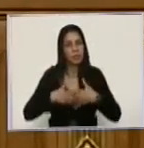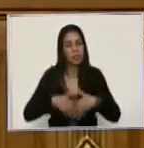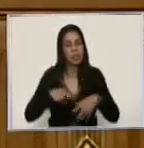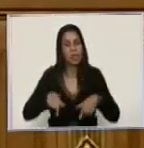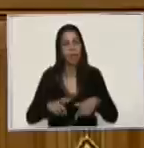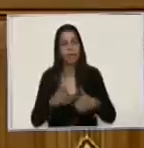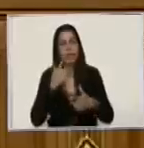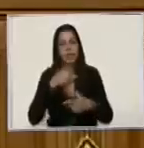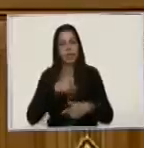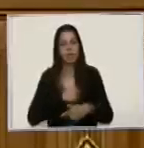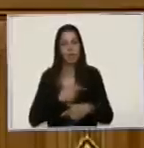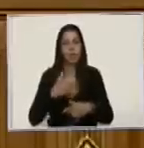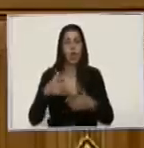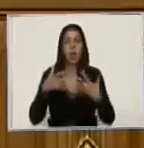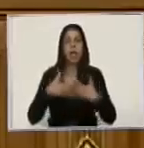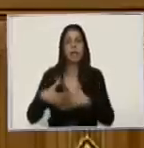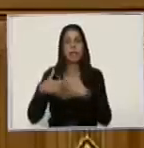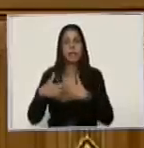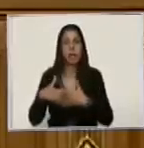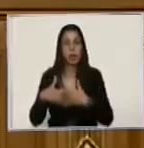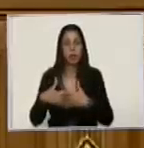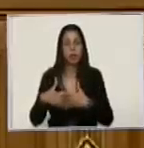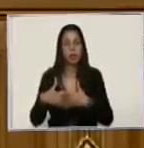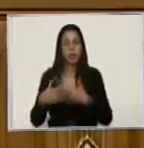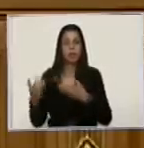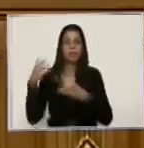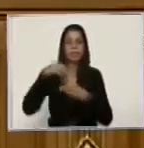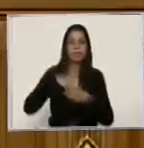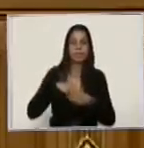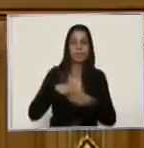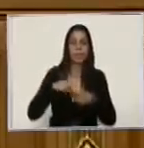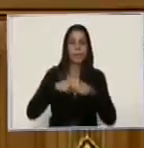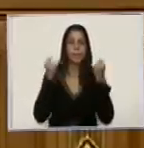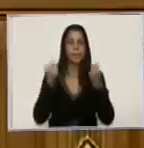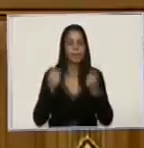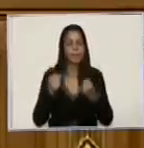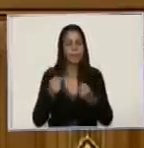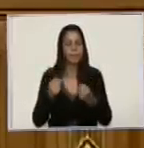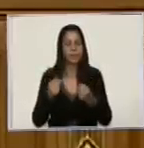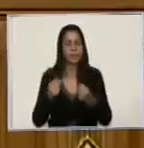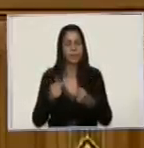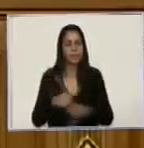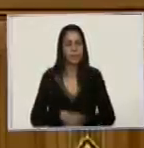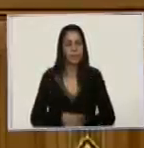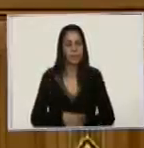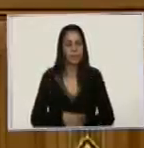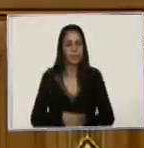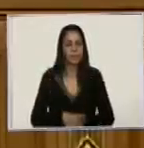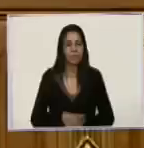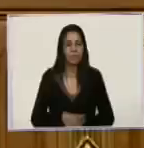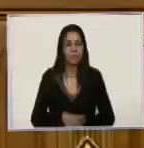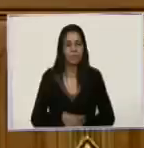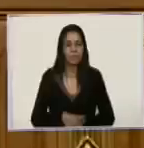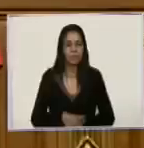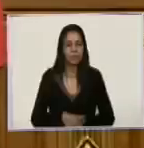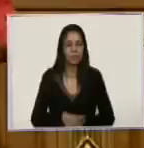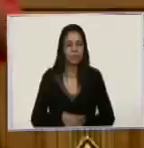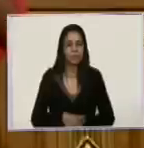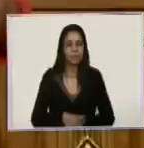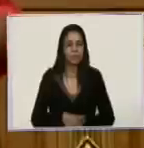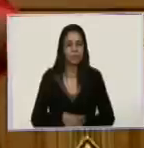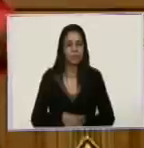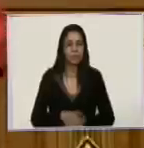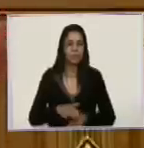lo rompieron los norteamericanos cuando en un gesto, bueno, yo no quiero calificar el gesto porque